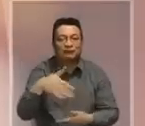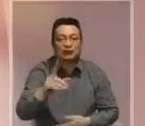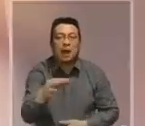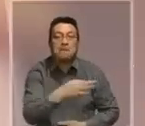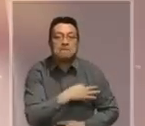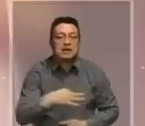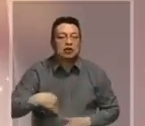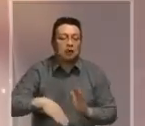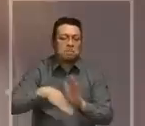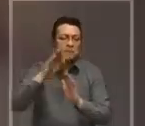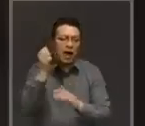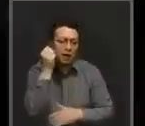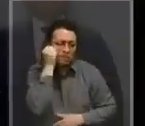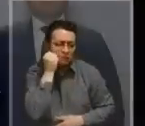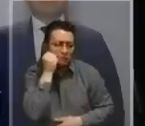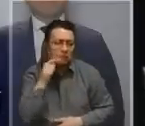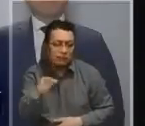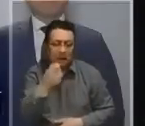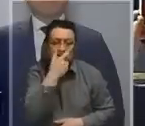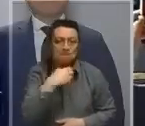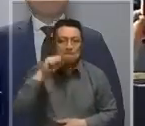más cercanos a Gabriel Boric.